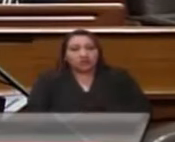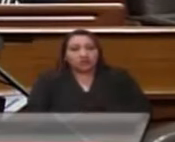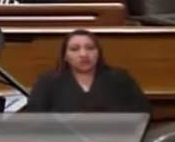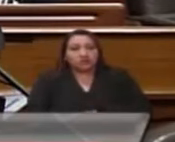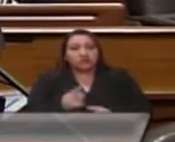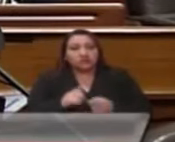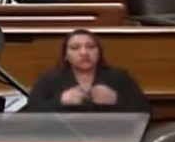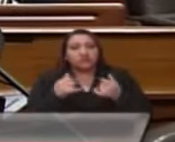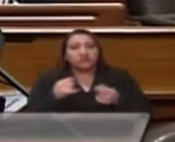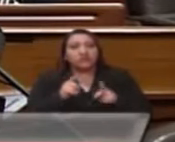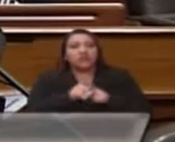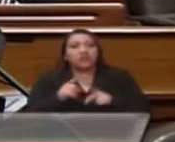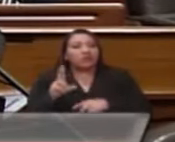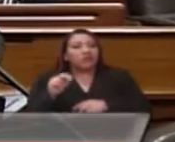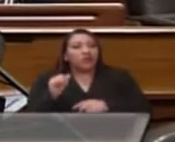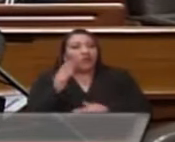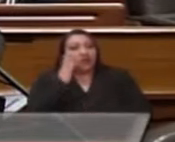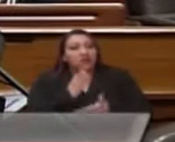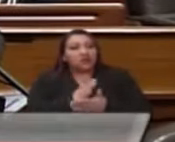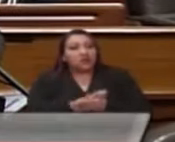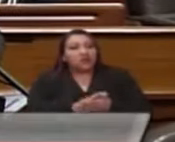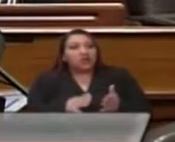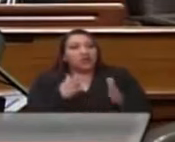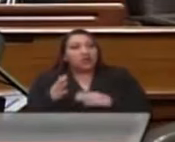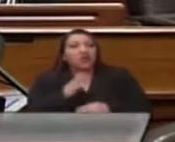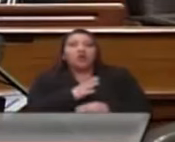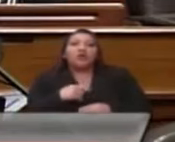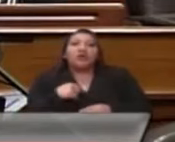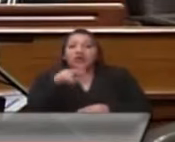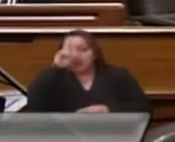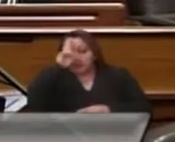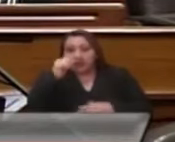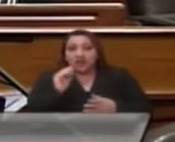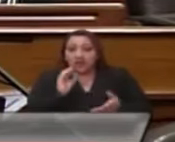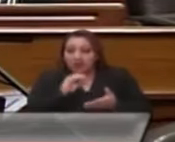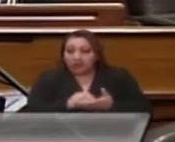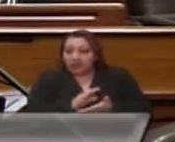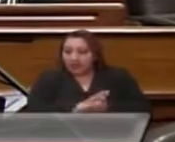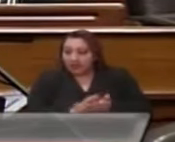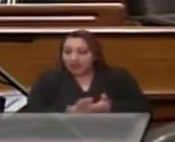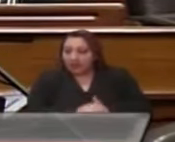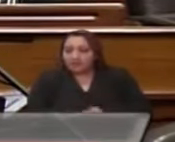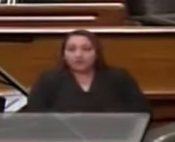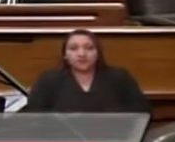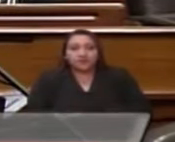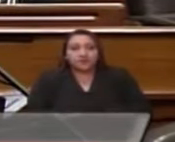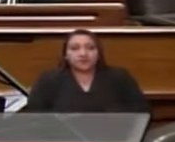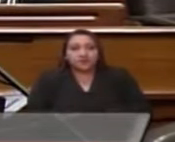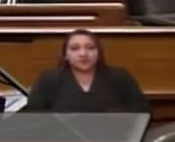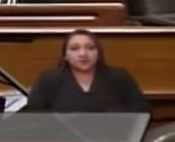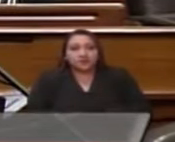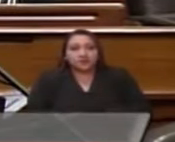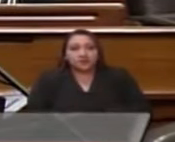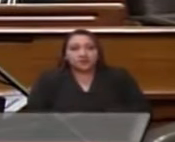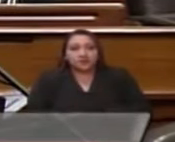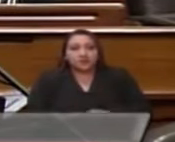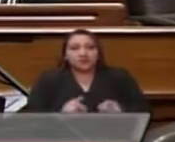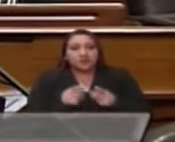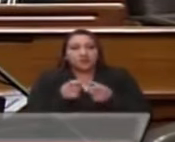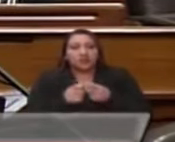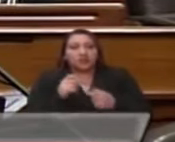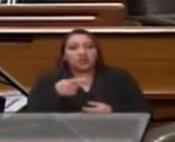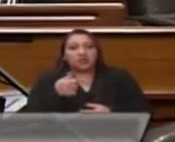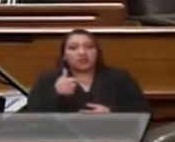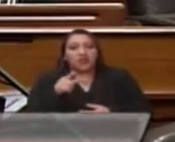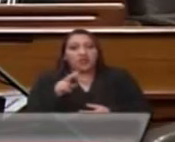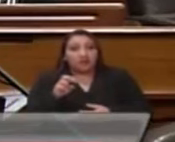A la fecha, además, no existen sanciones por parte del gobierno americano que se hayan aplicado. Por otro lado, el congresista